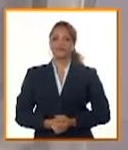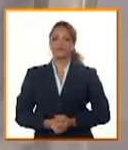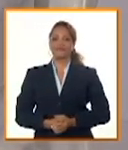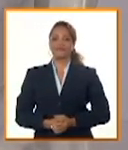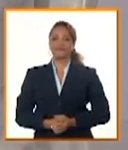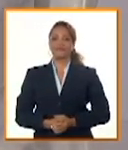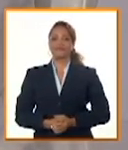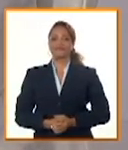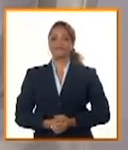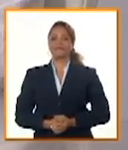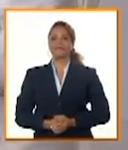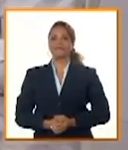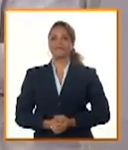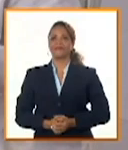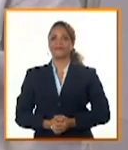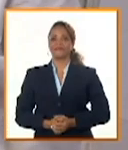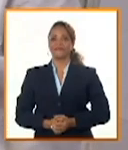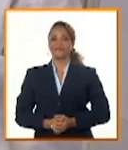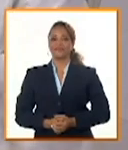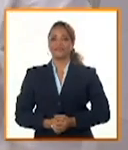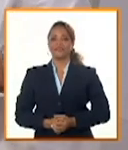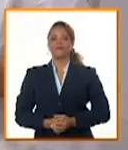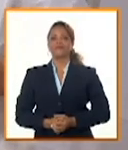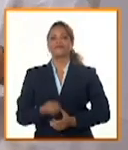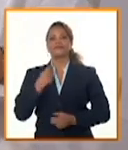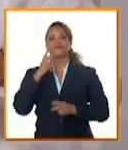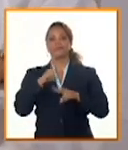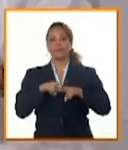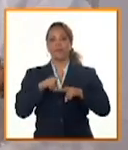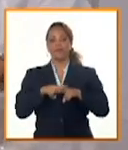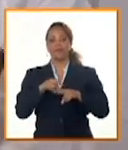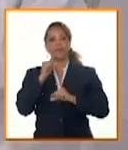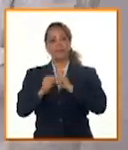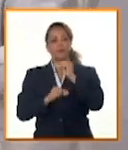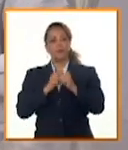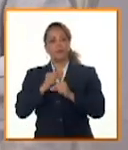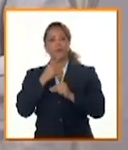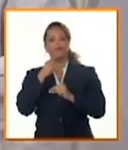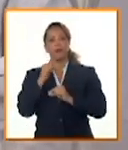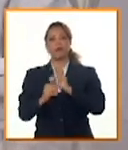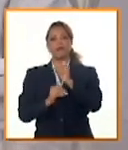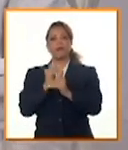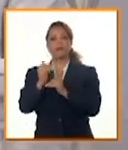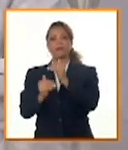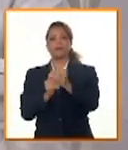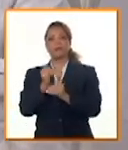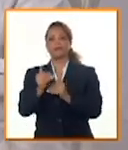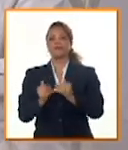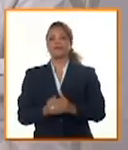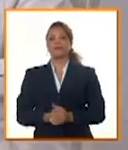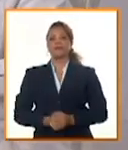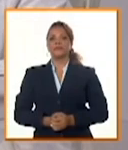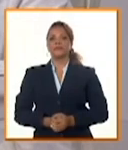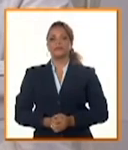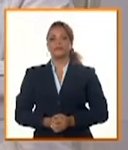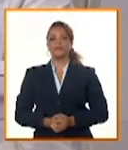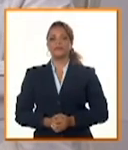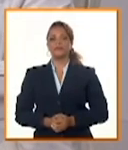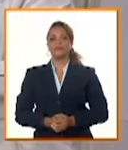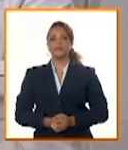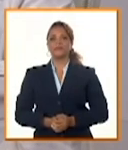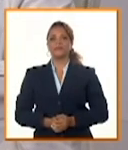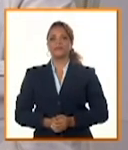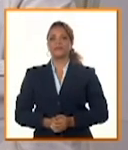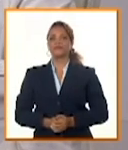avanzar más podremos avanzar más en esos municipios en la Habana hay mejores condiciones la van a podemos avanzar con mayor velocidad pasemos a la otra